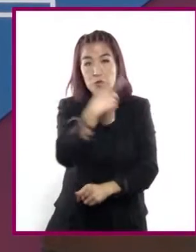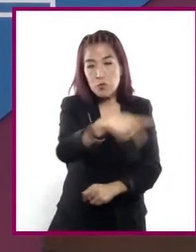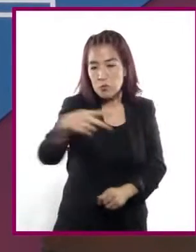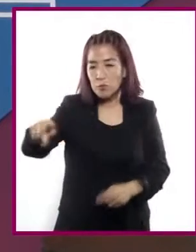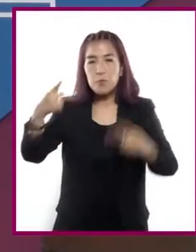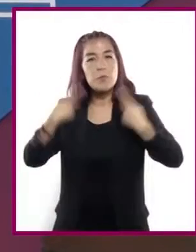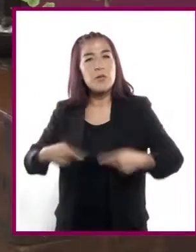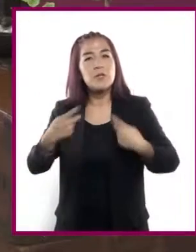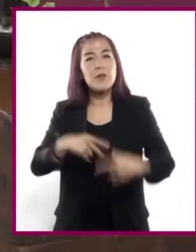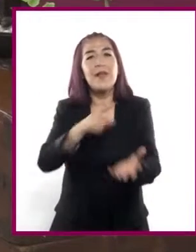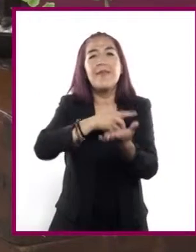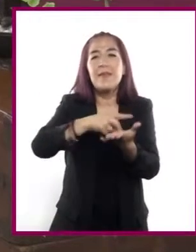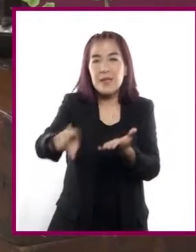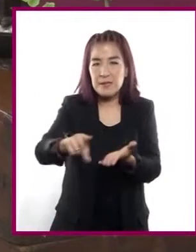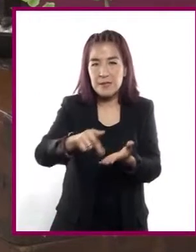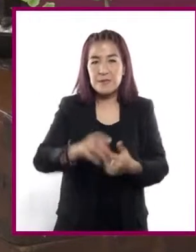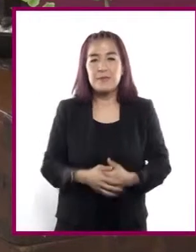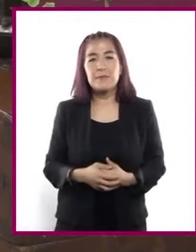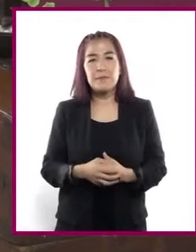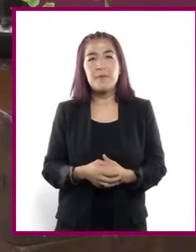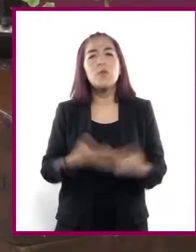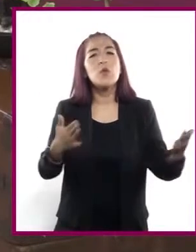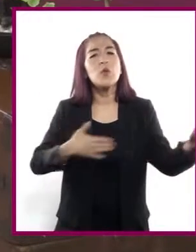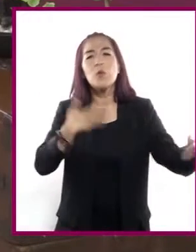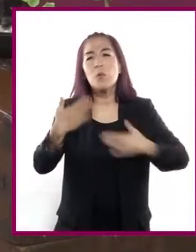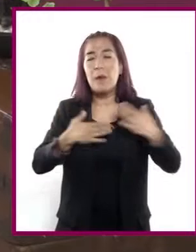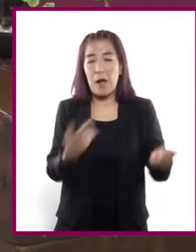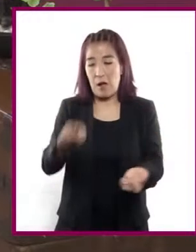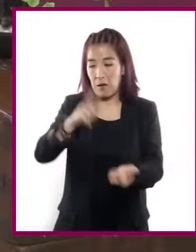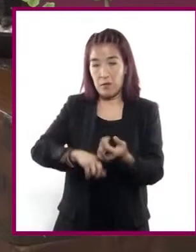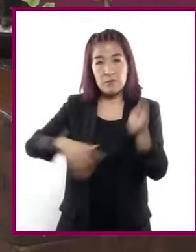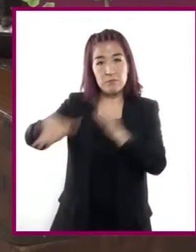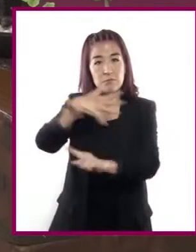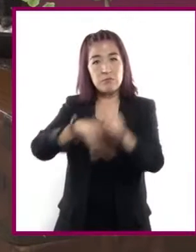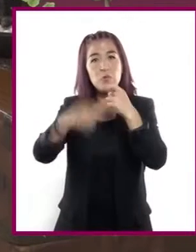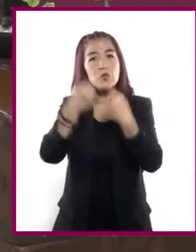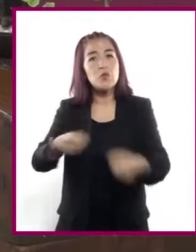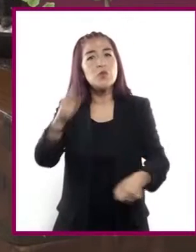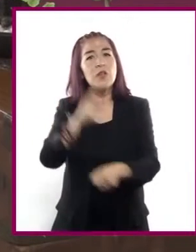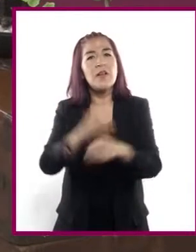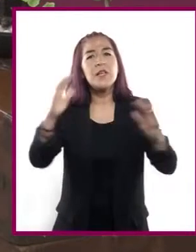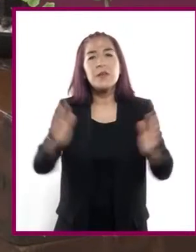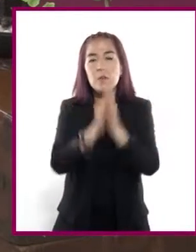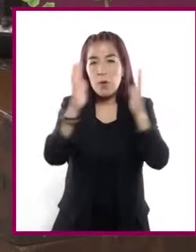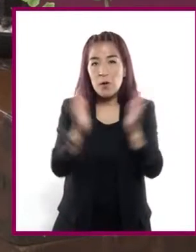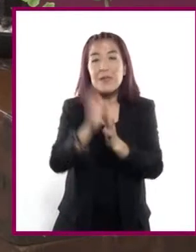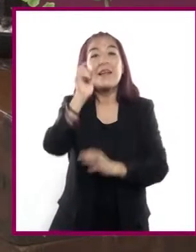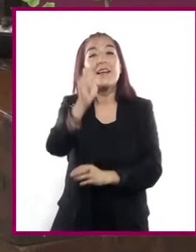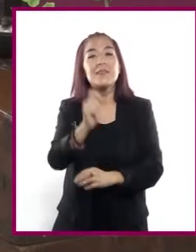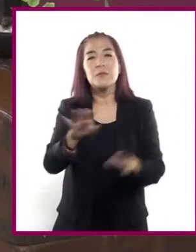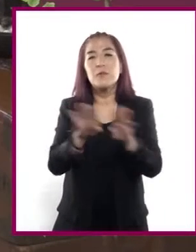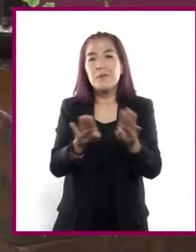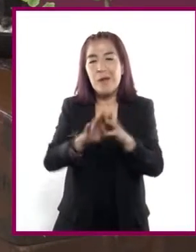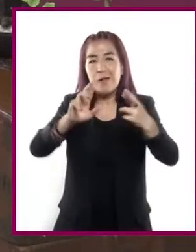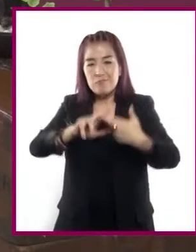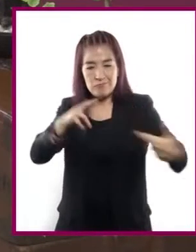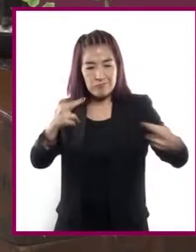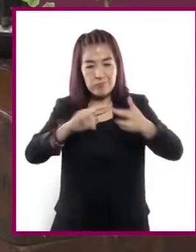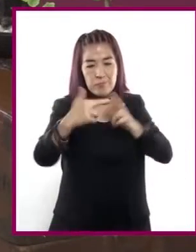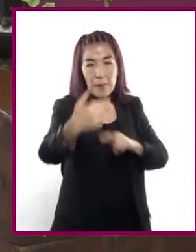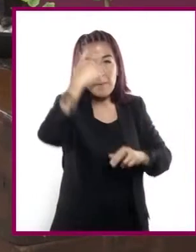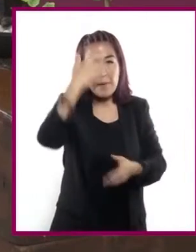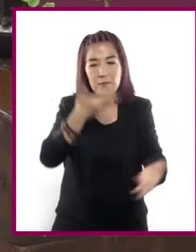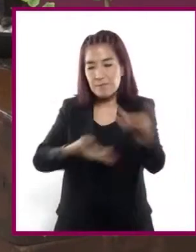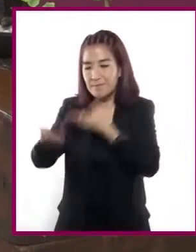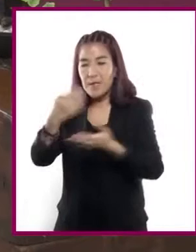todas y todos. La convivencia en las sociedades democráticas incluye la relación y coexistencia